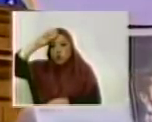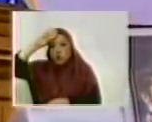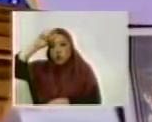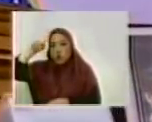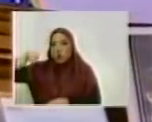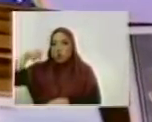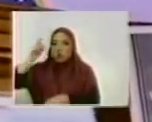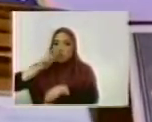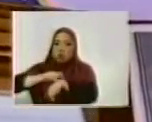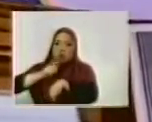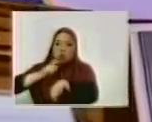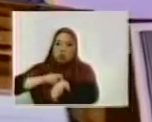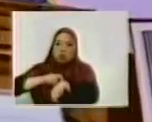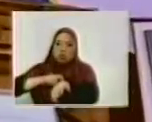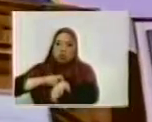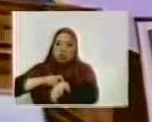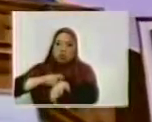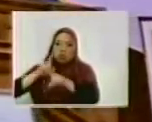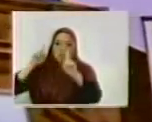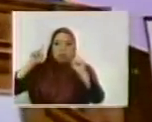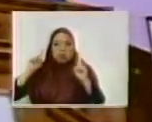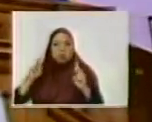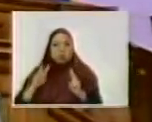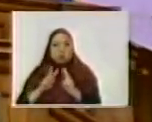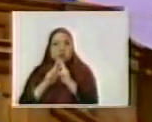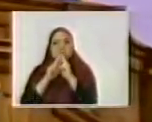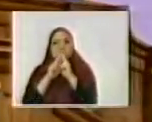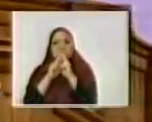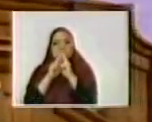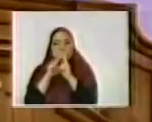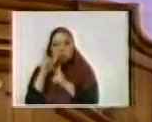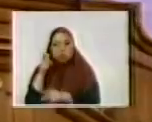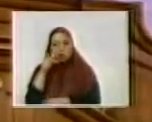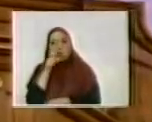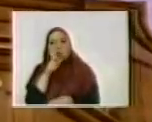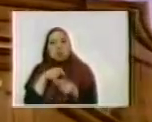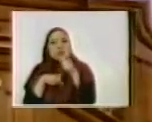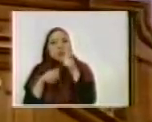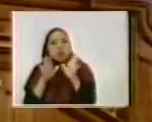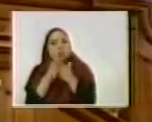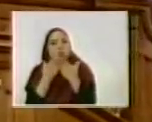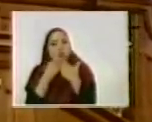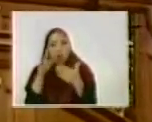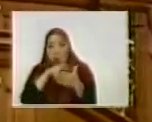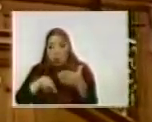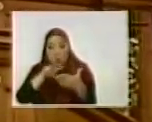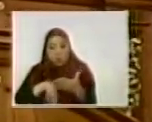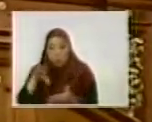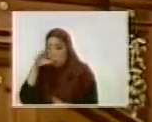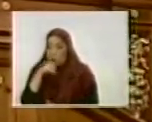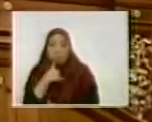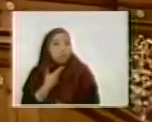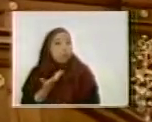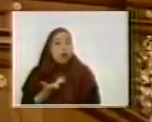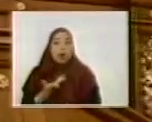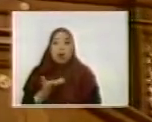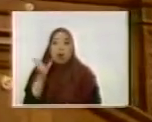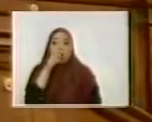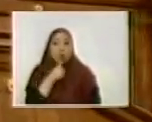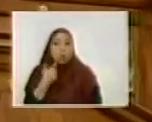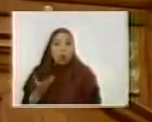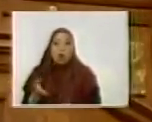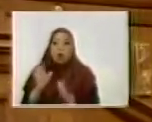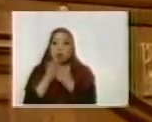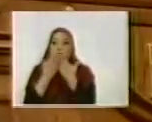a una hora así, veníamos así y nos conseguimos. Y me preguntó del libro, no lo he leído. De inmediato me lo